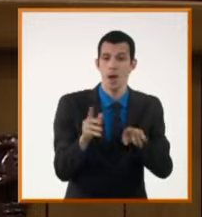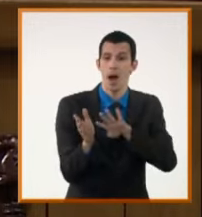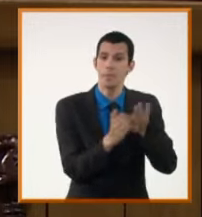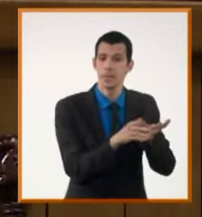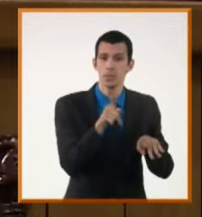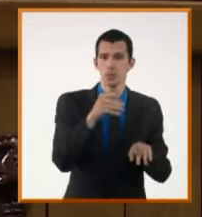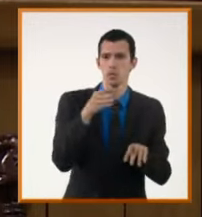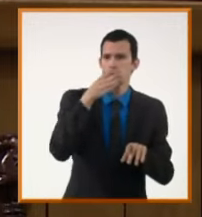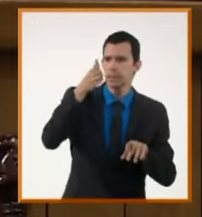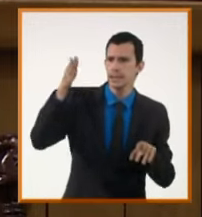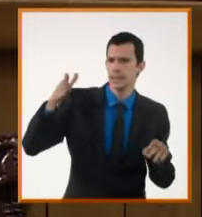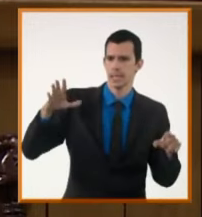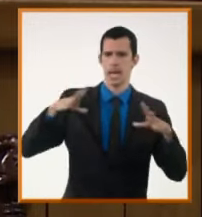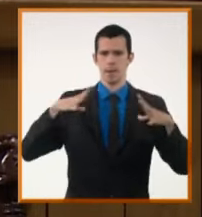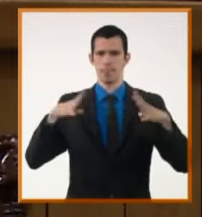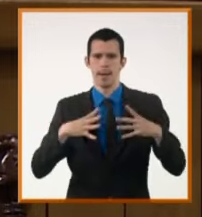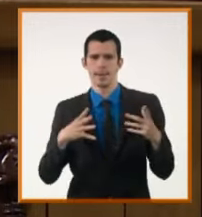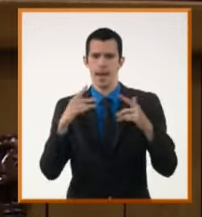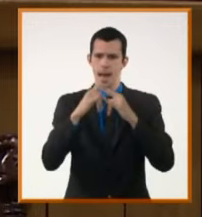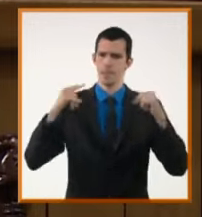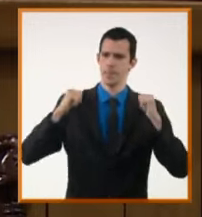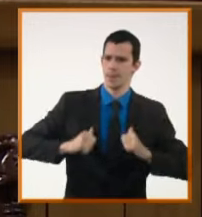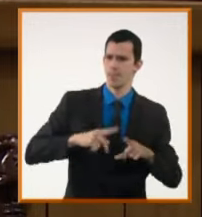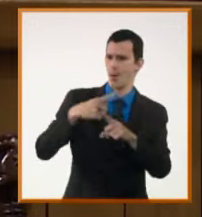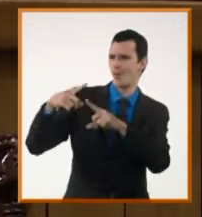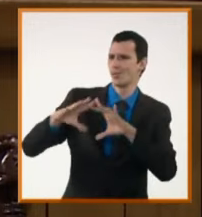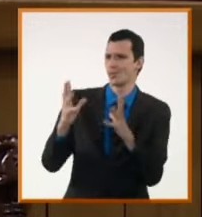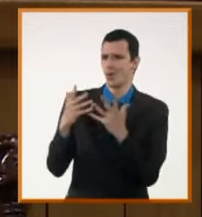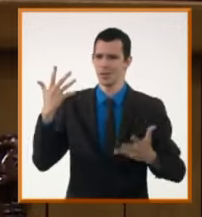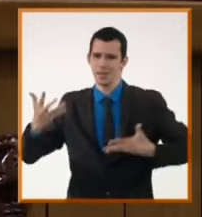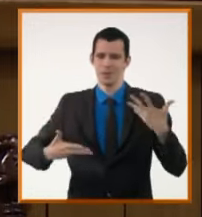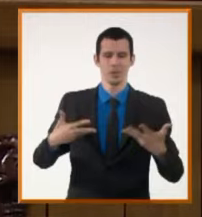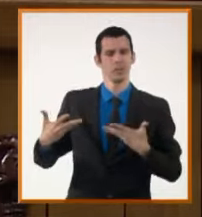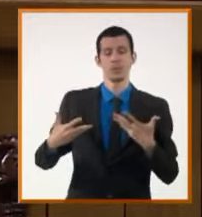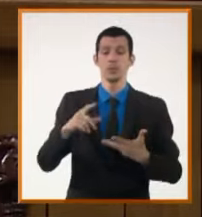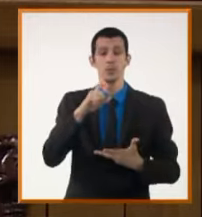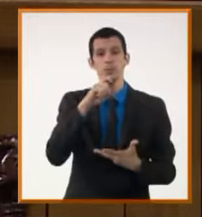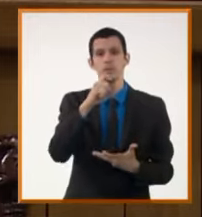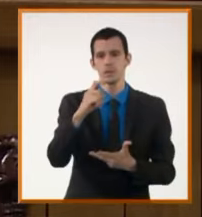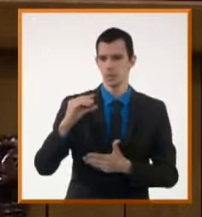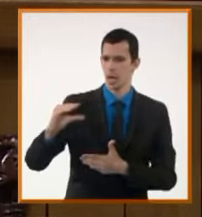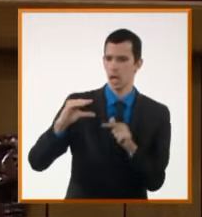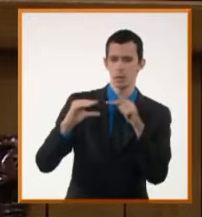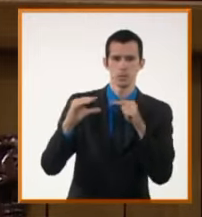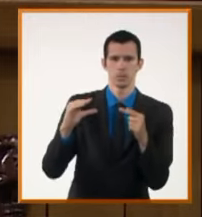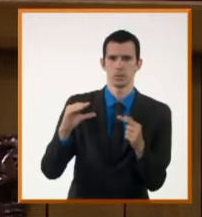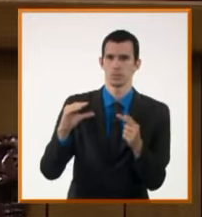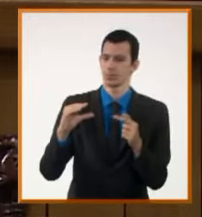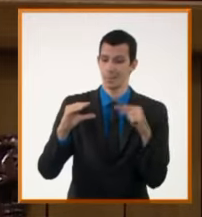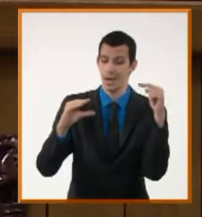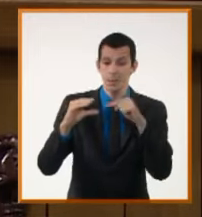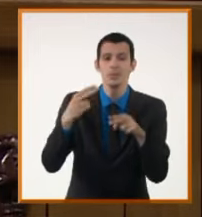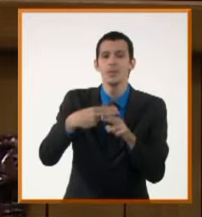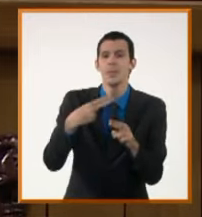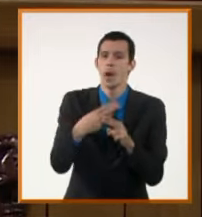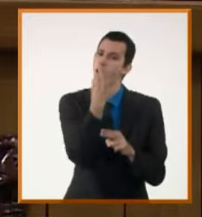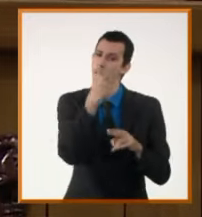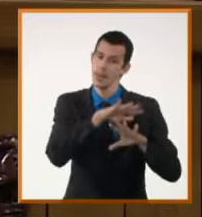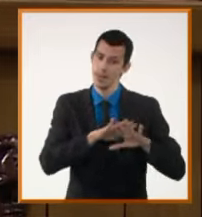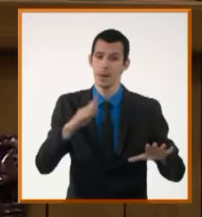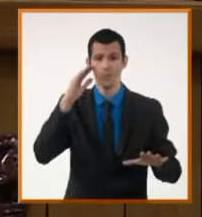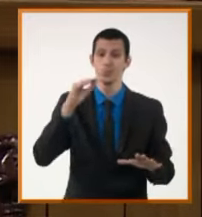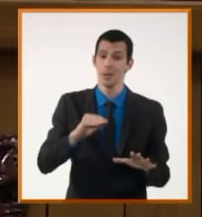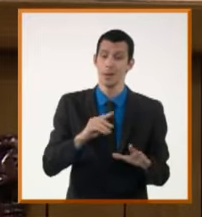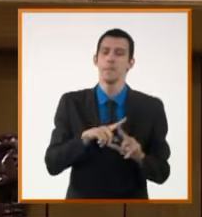el concepto de vulnerable y sobre todo la vulnerabilidad económica ha ido cambiando a partir de el